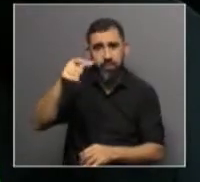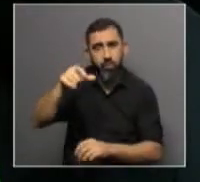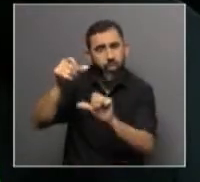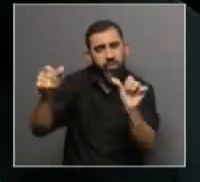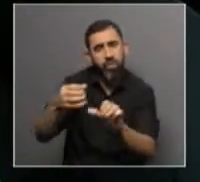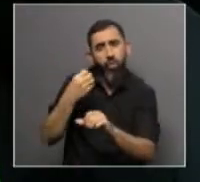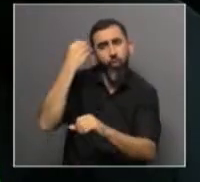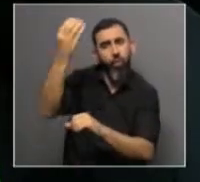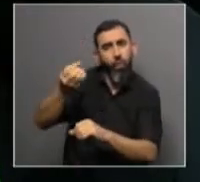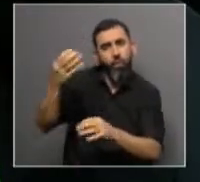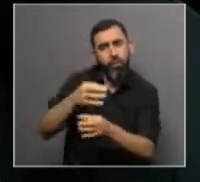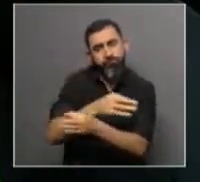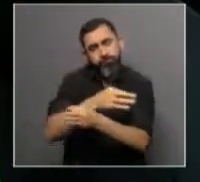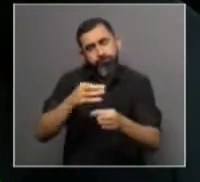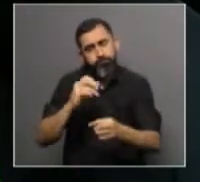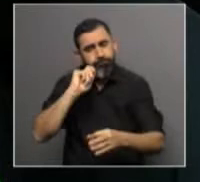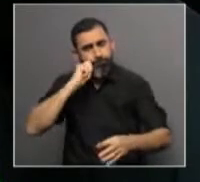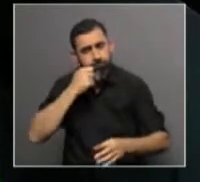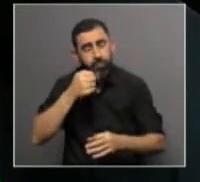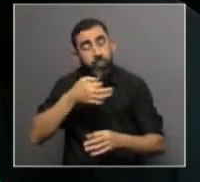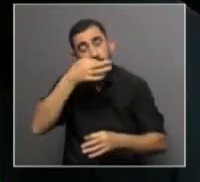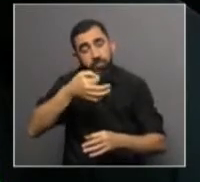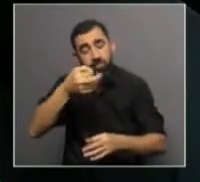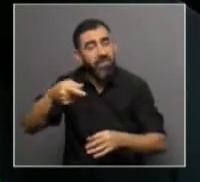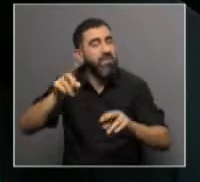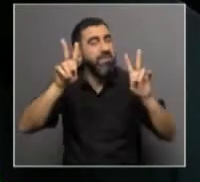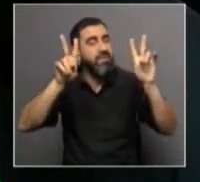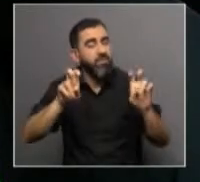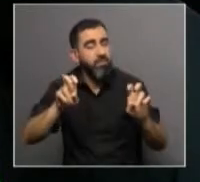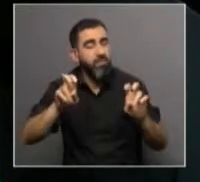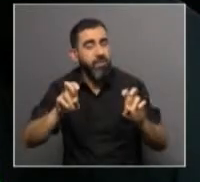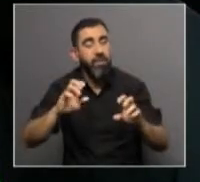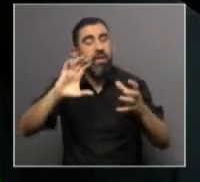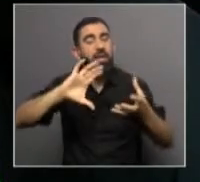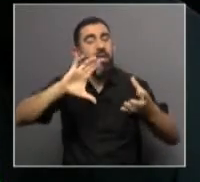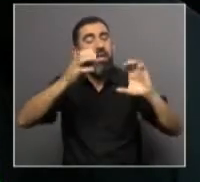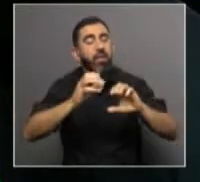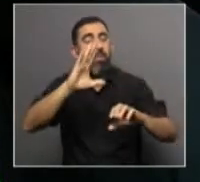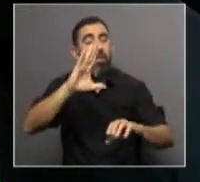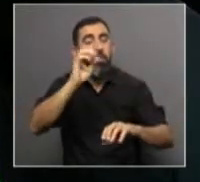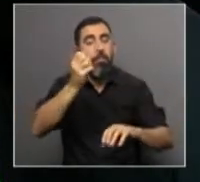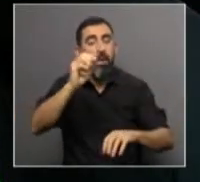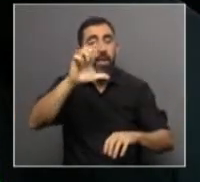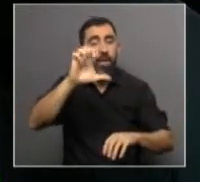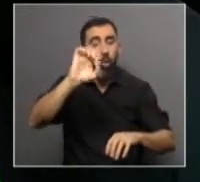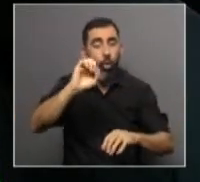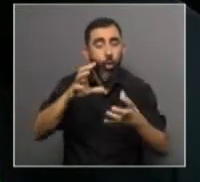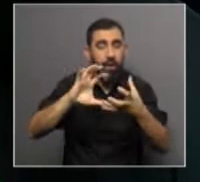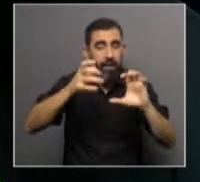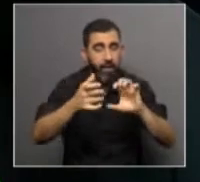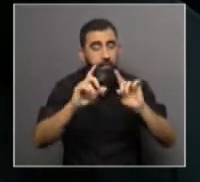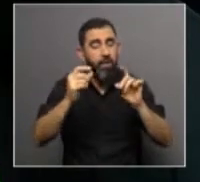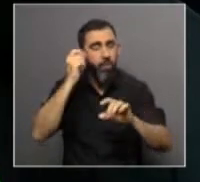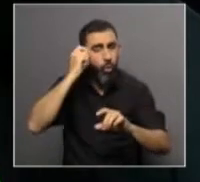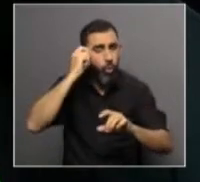una conferencia magistral en la que justamente hablaste de esto, de paleoclima, de la aplicación de conocimientos